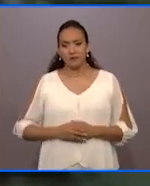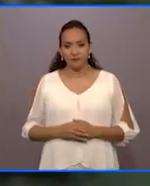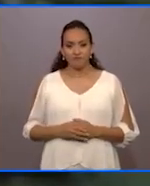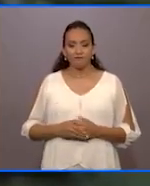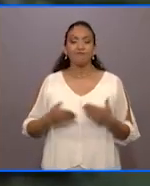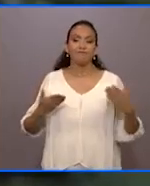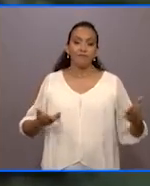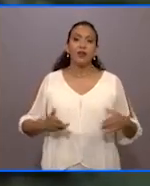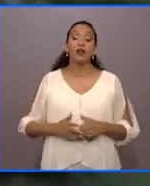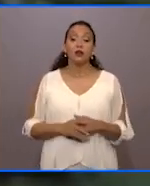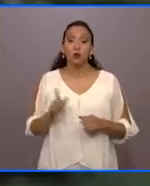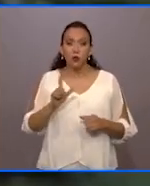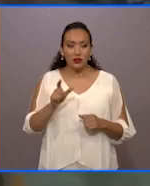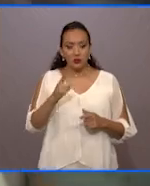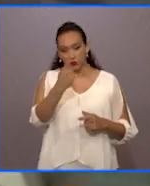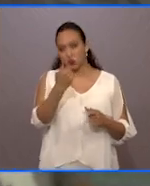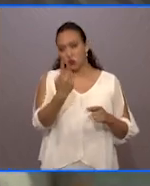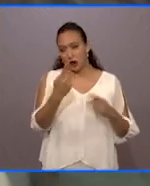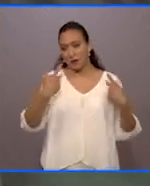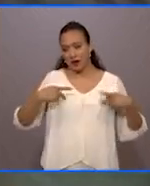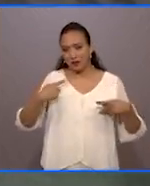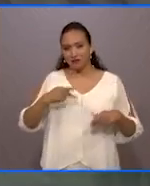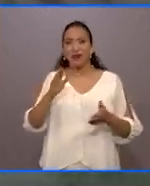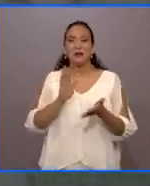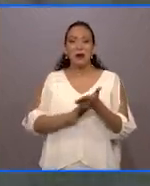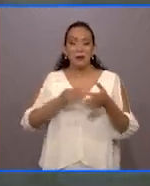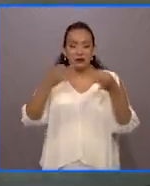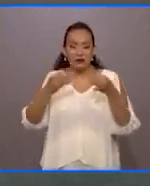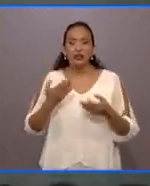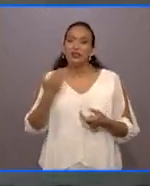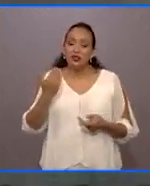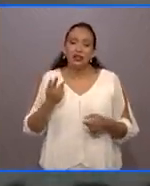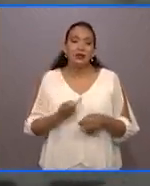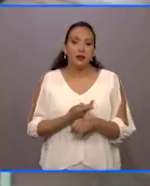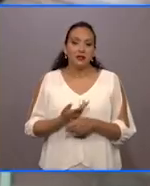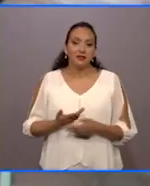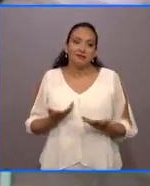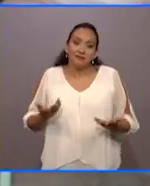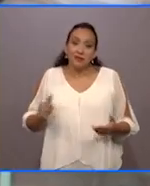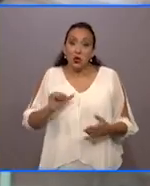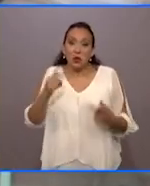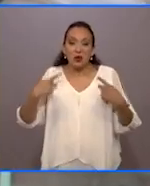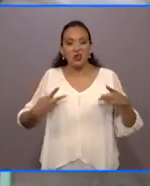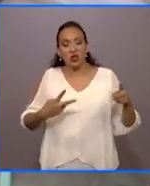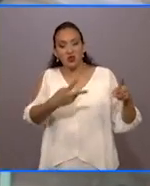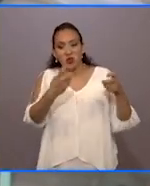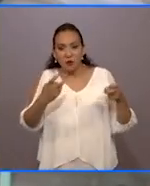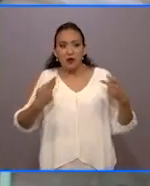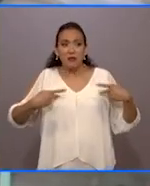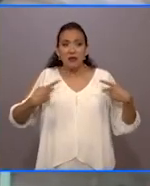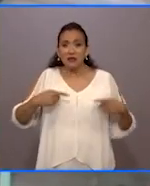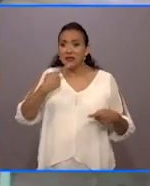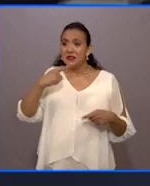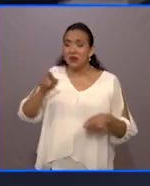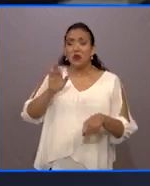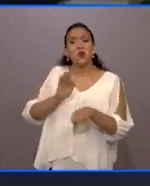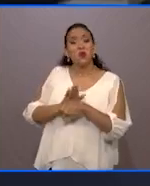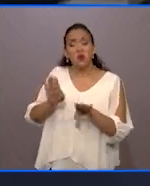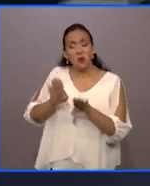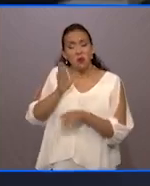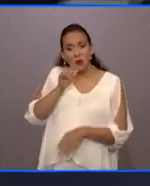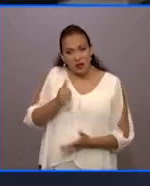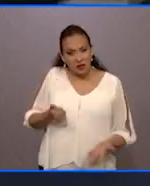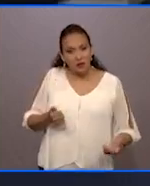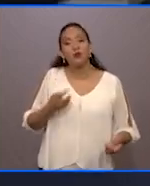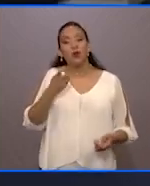en condiciones irregulares expone a las personas a delitos y extorsiones, por lo que la Defensoría busca las vías para